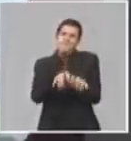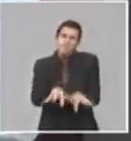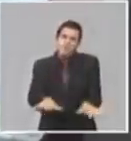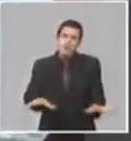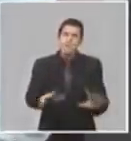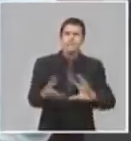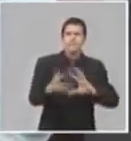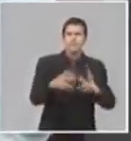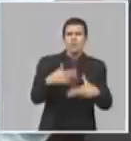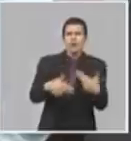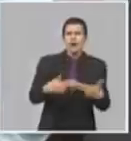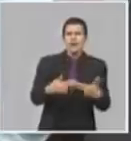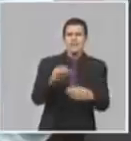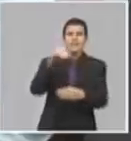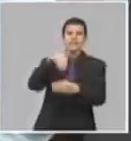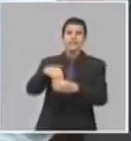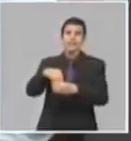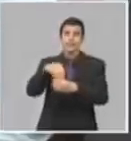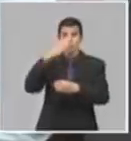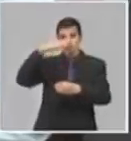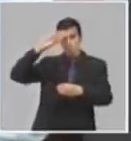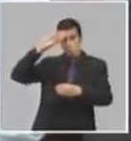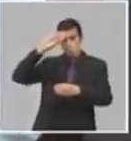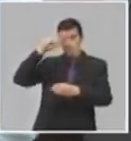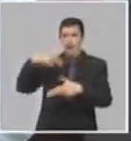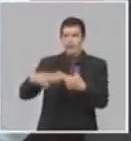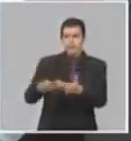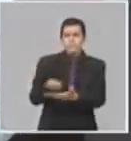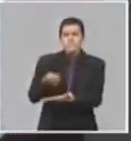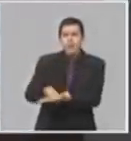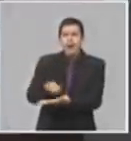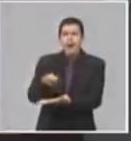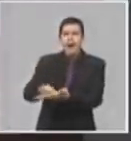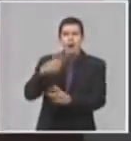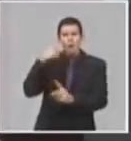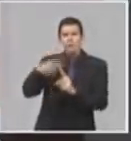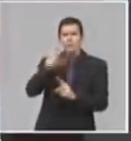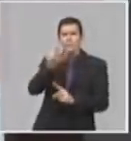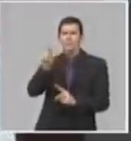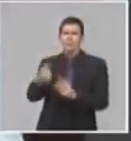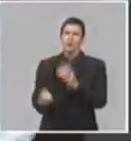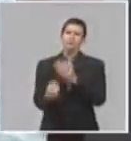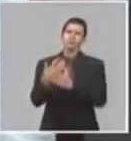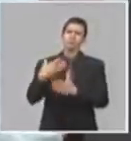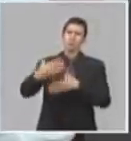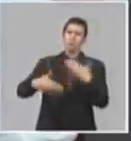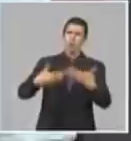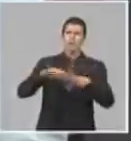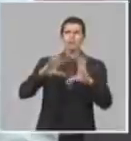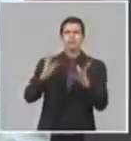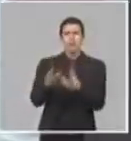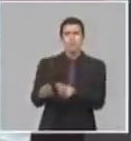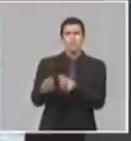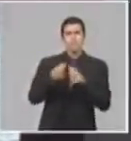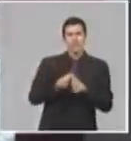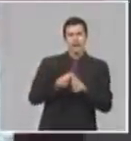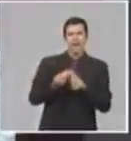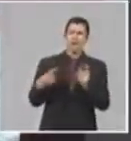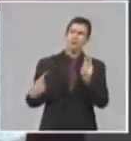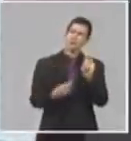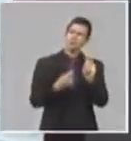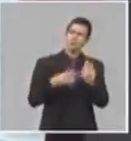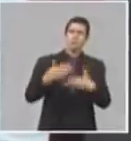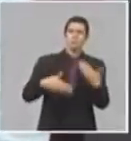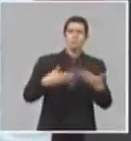opositoras dentro de nuestras instituciones. Por lo tanto, yo creo que nosotros nos tenemos que ubicar en un campo de batalla,